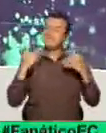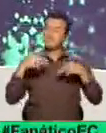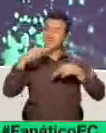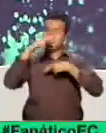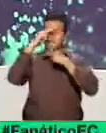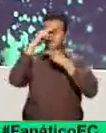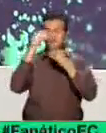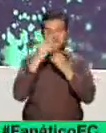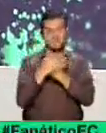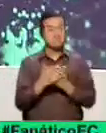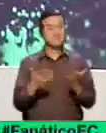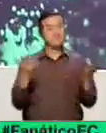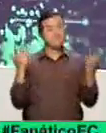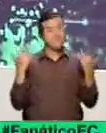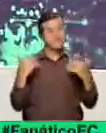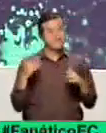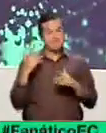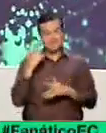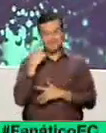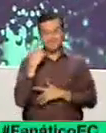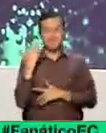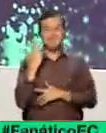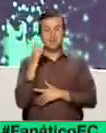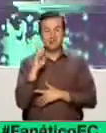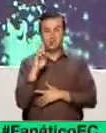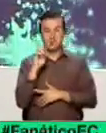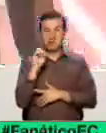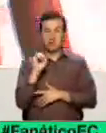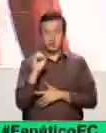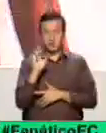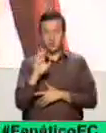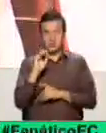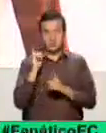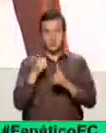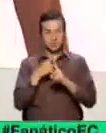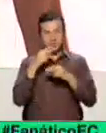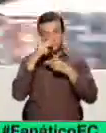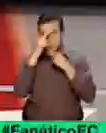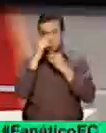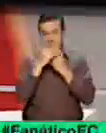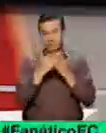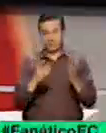que tenemos en Fanático. Ya está con nosotros Eduardo Calife con Primera Impresión.